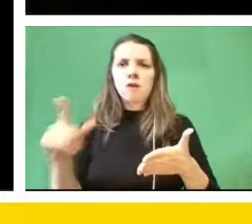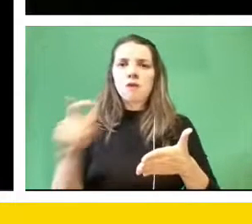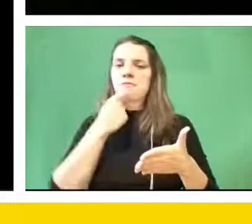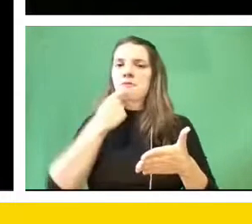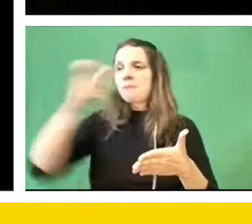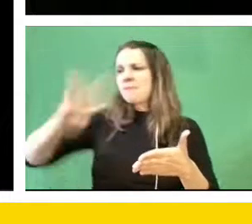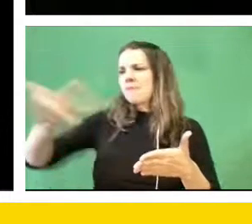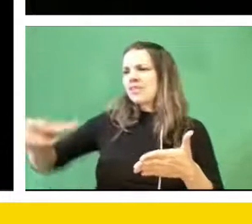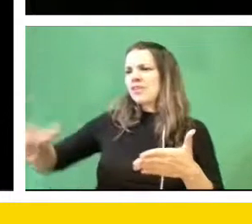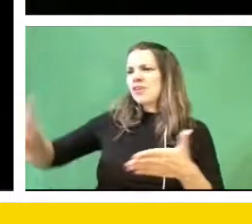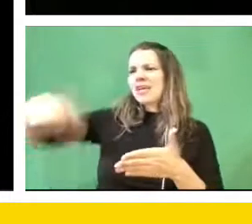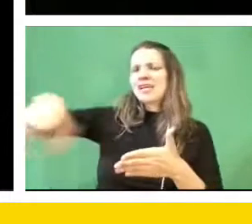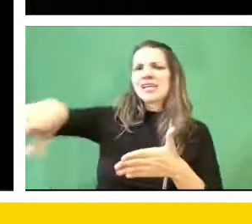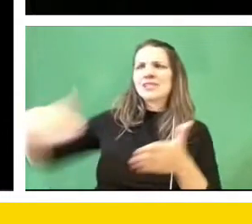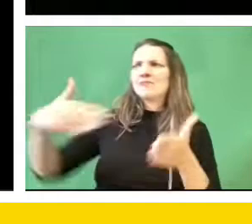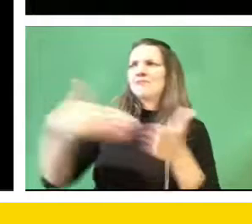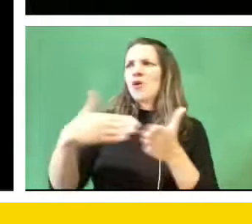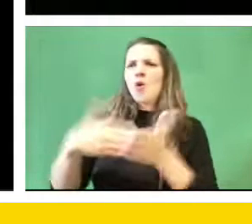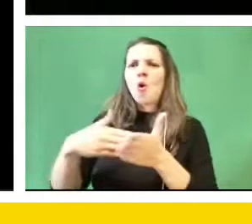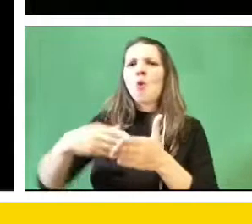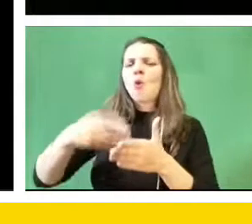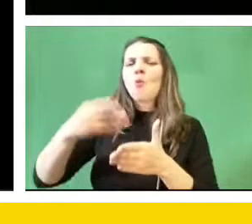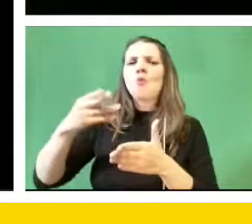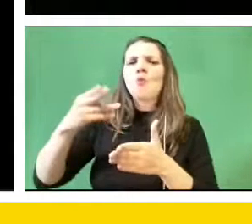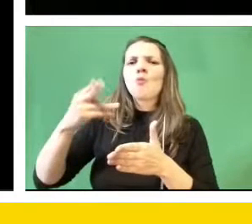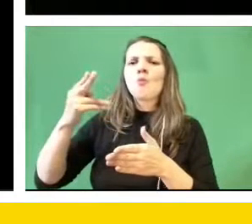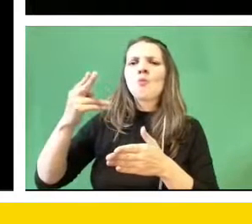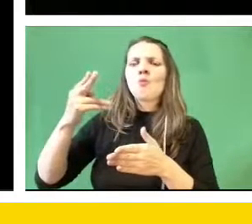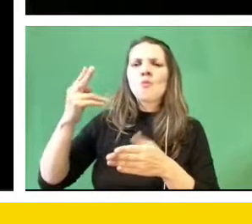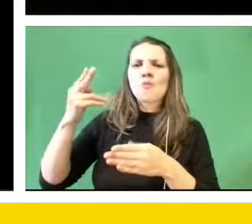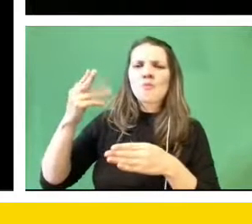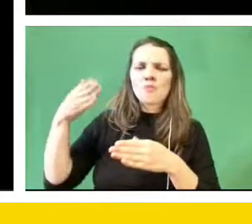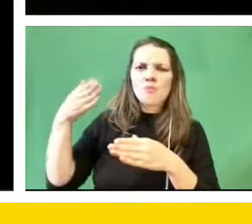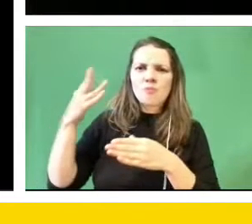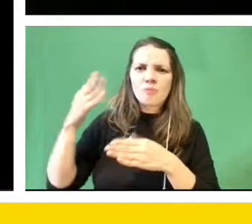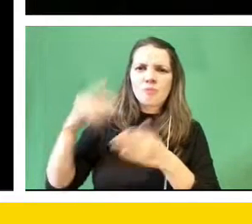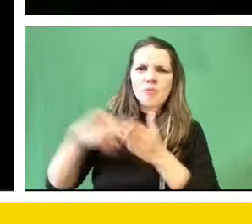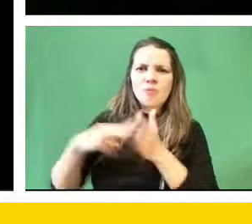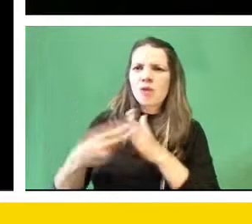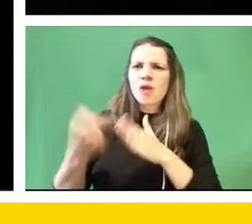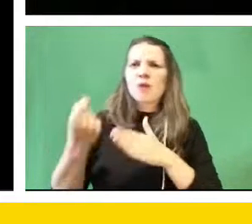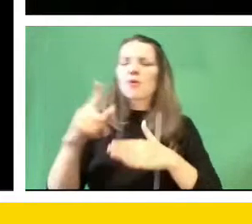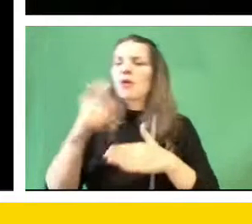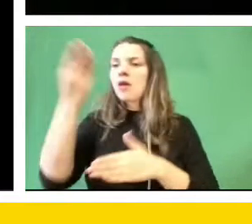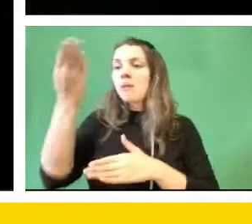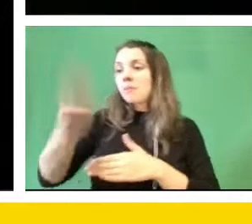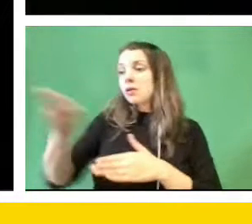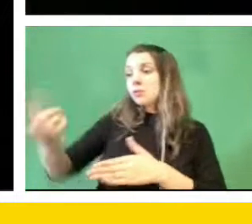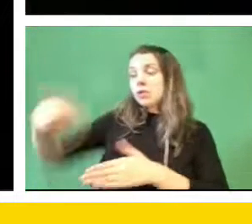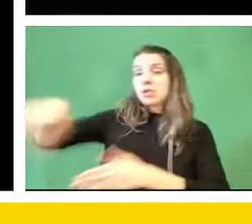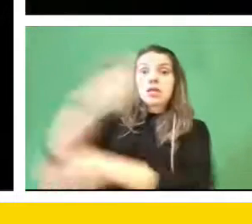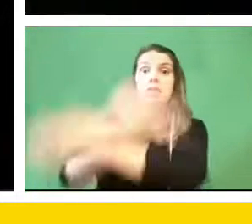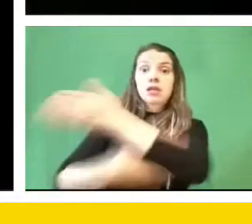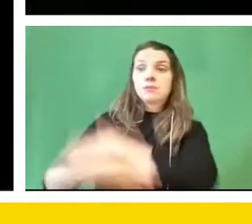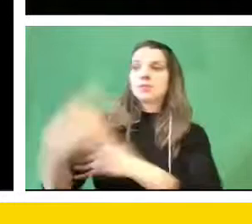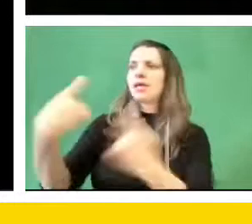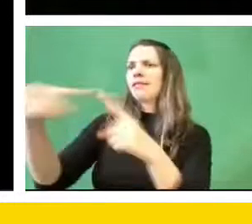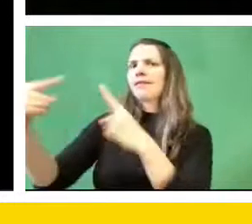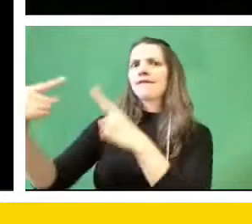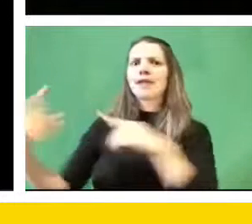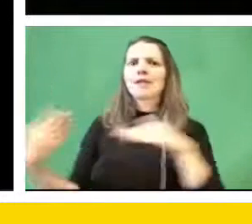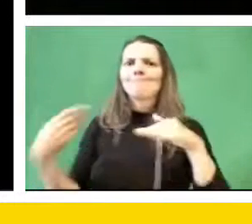con, sin discapacidad, y de las diferentes discapacidades que existen. Se hizo una alegoría a